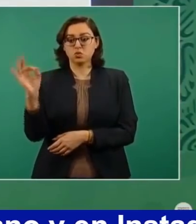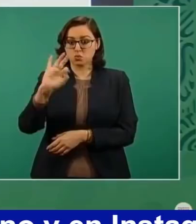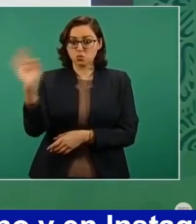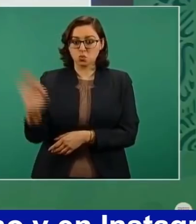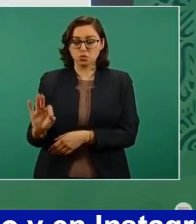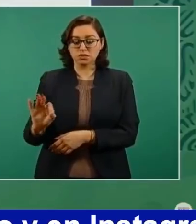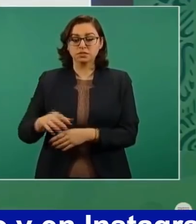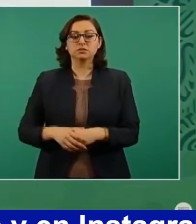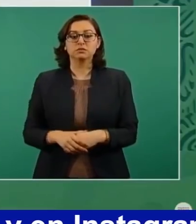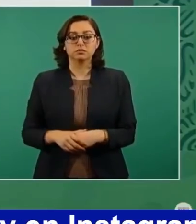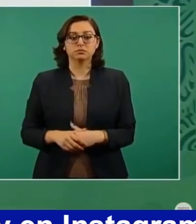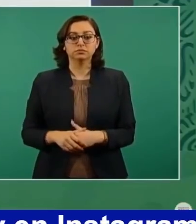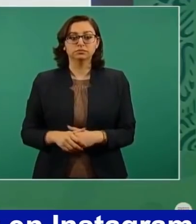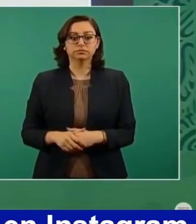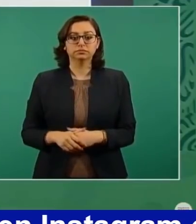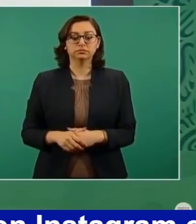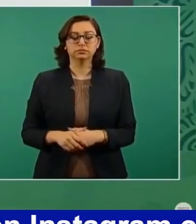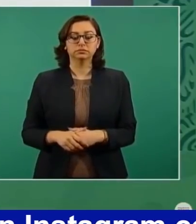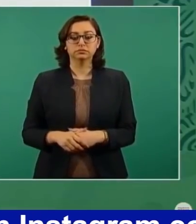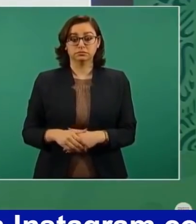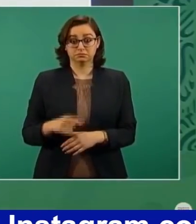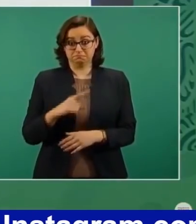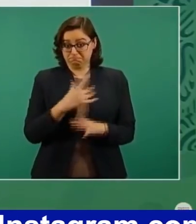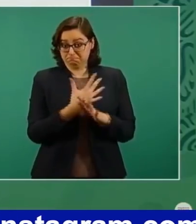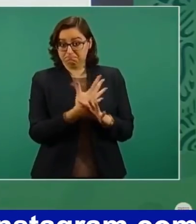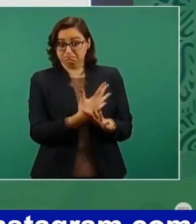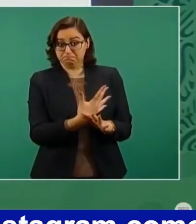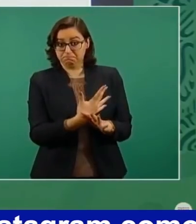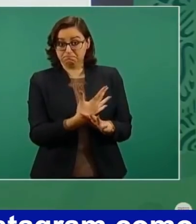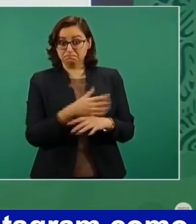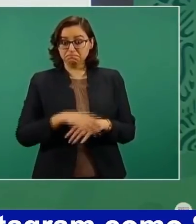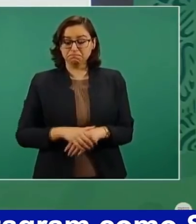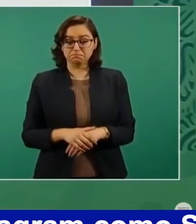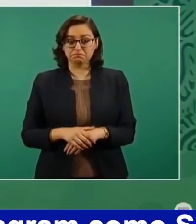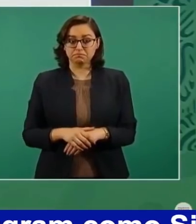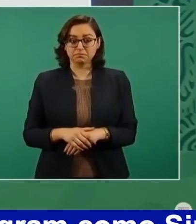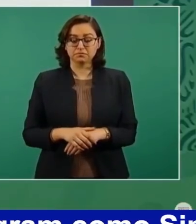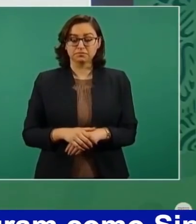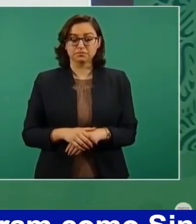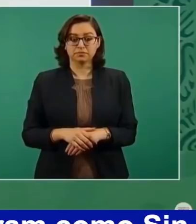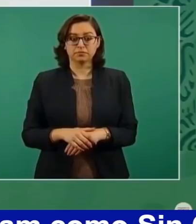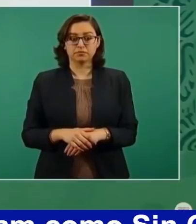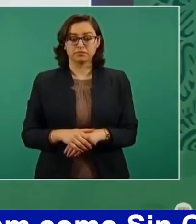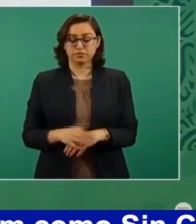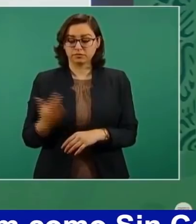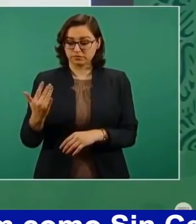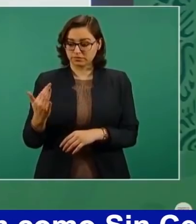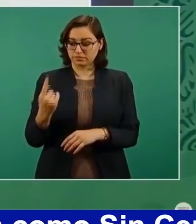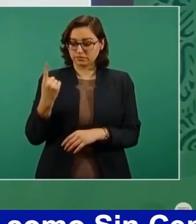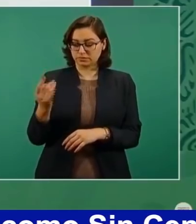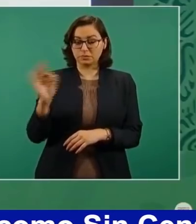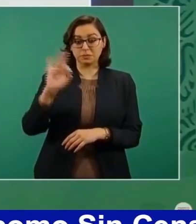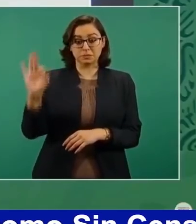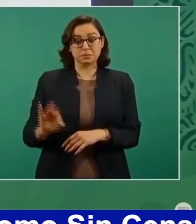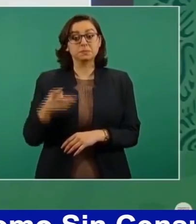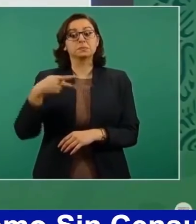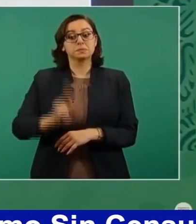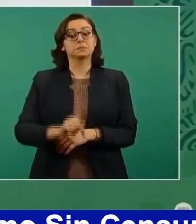Términos nominales, 51%. Pero aquí voy a hacer un reclamo,